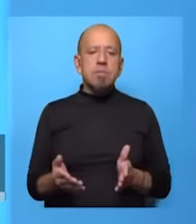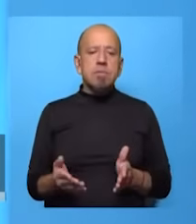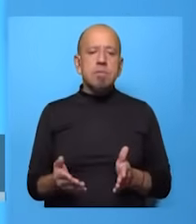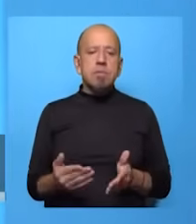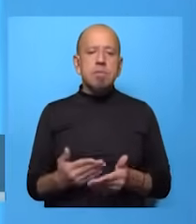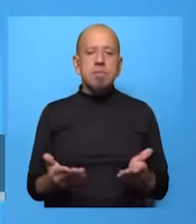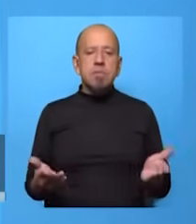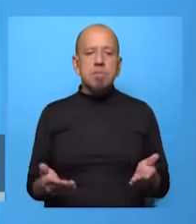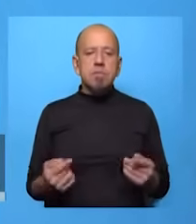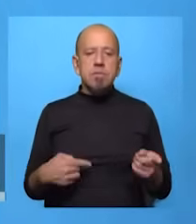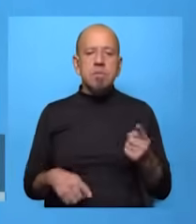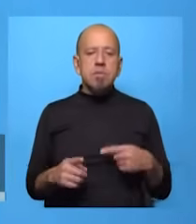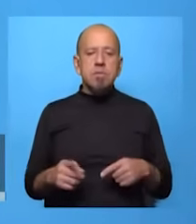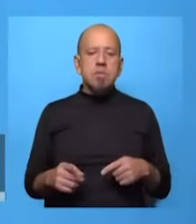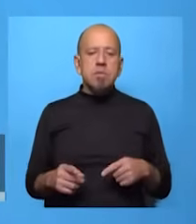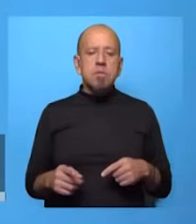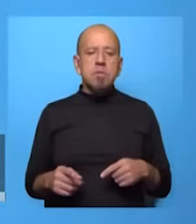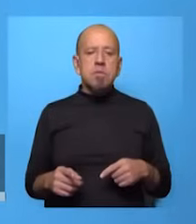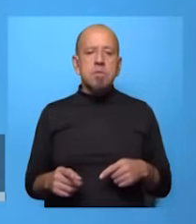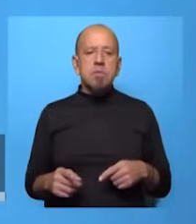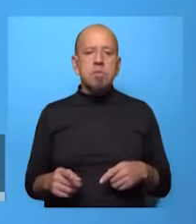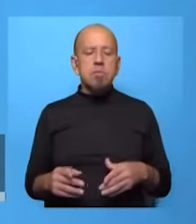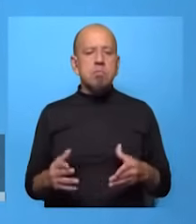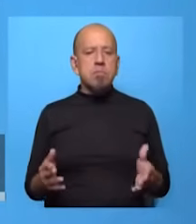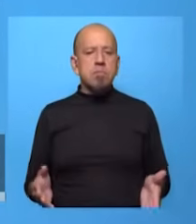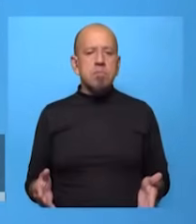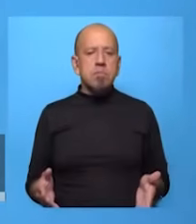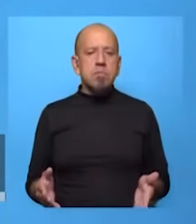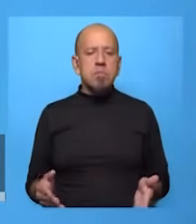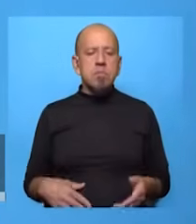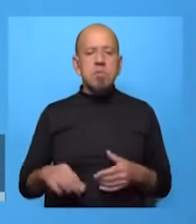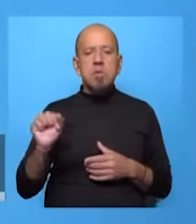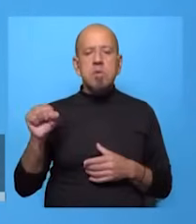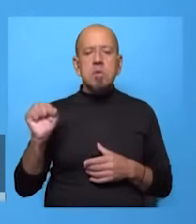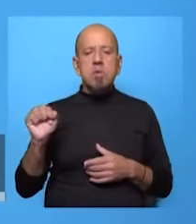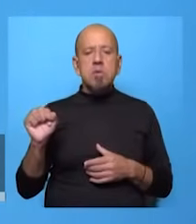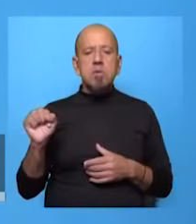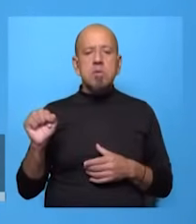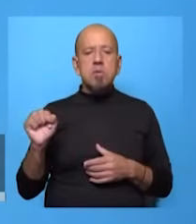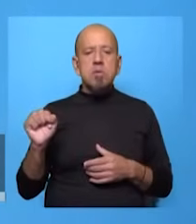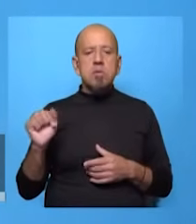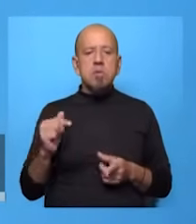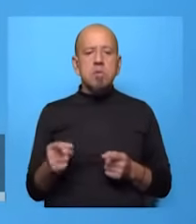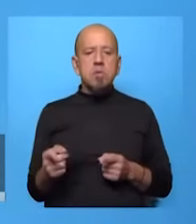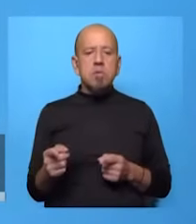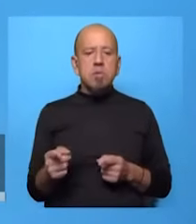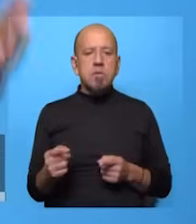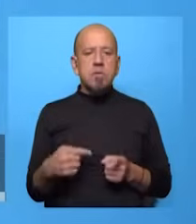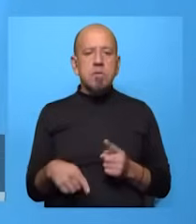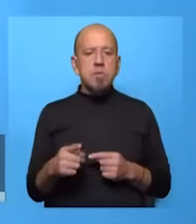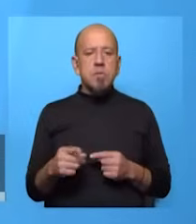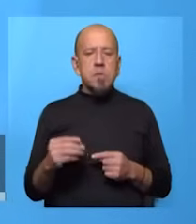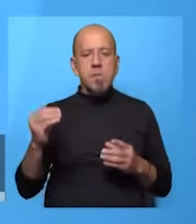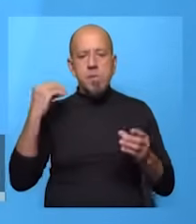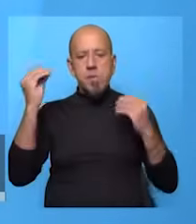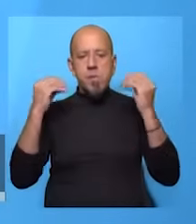que de alguna manera contribuir en un escenario donde las encuestas lo han puesto este diríamos muy preocupados